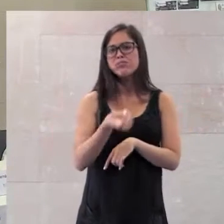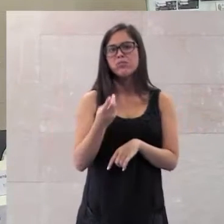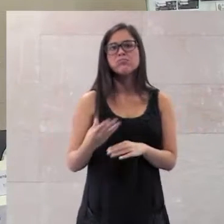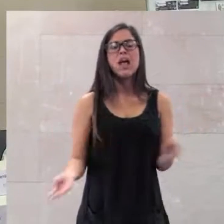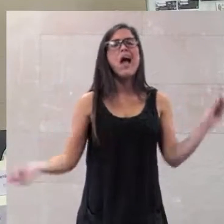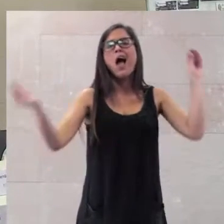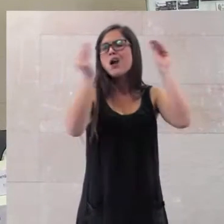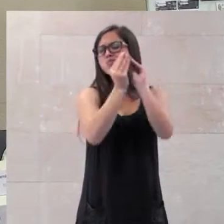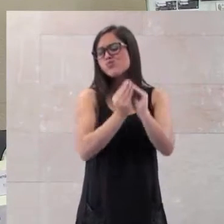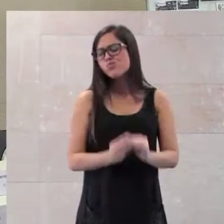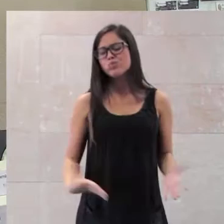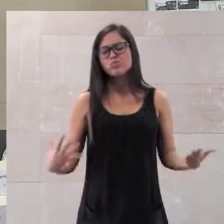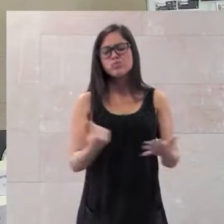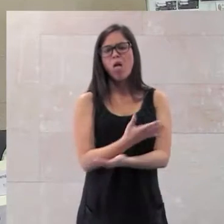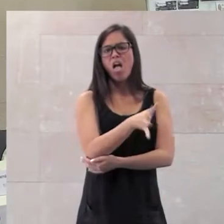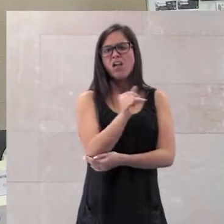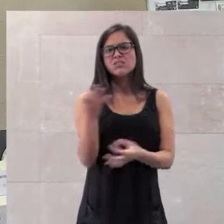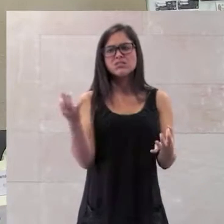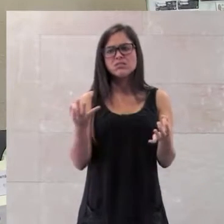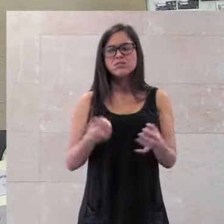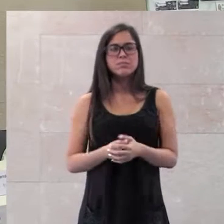a mi modo de ver?